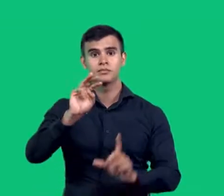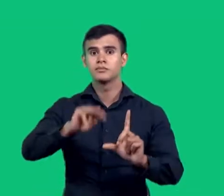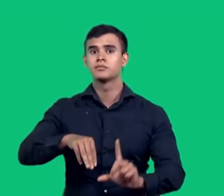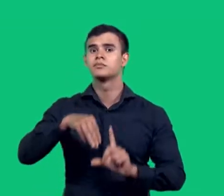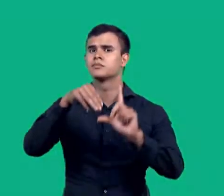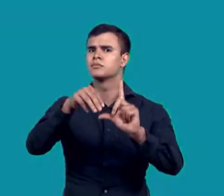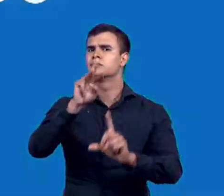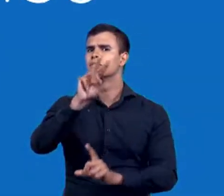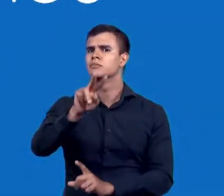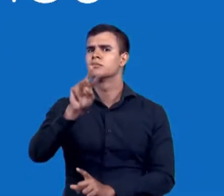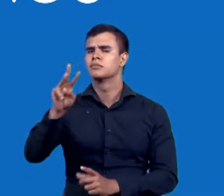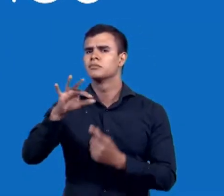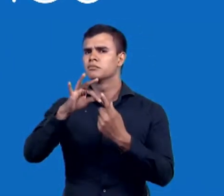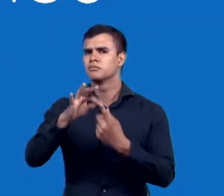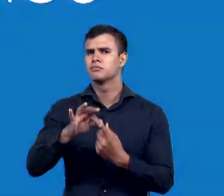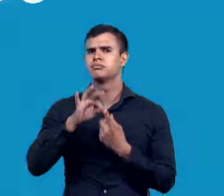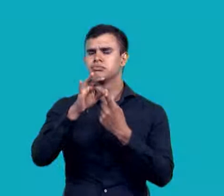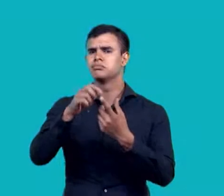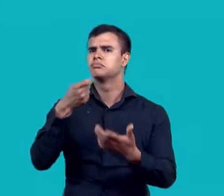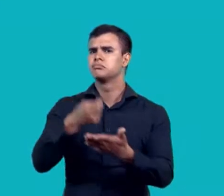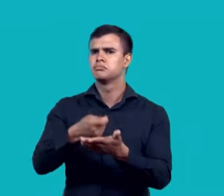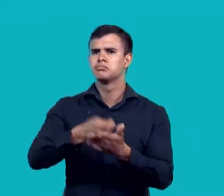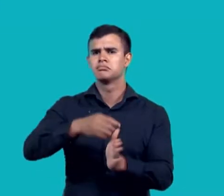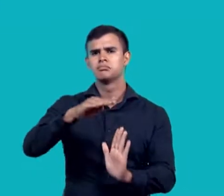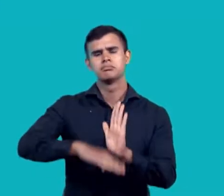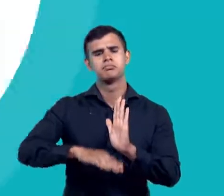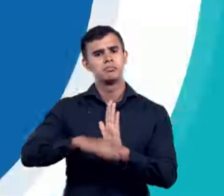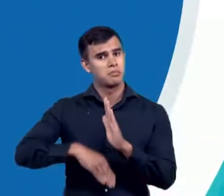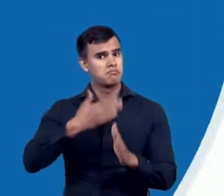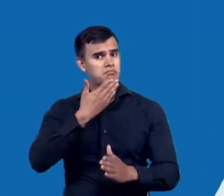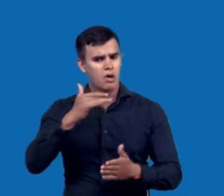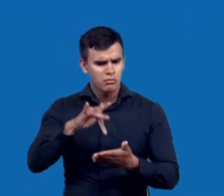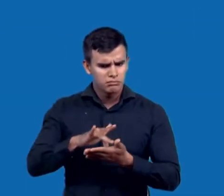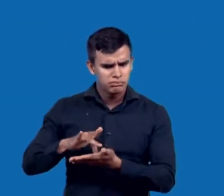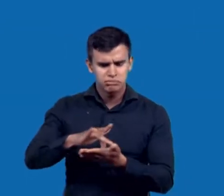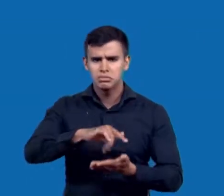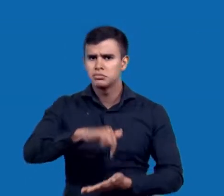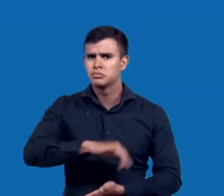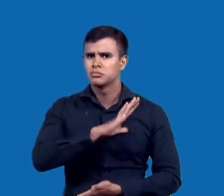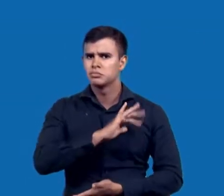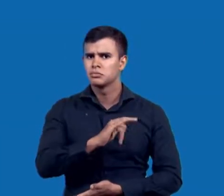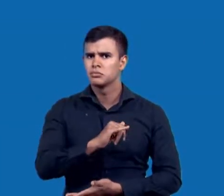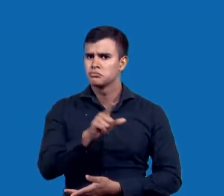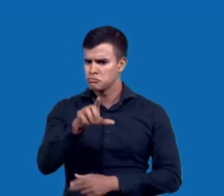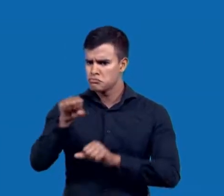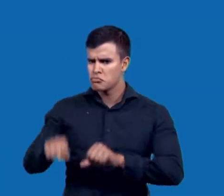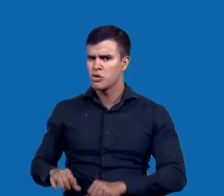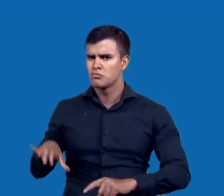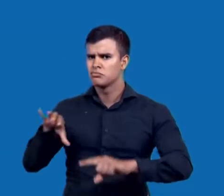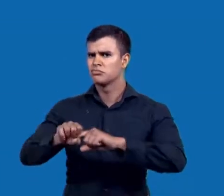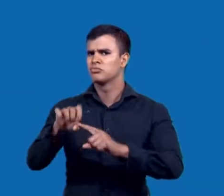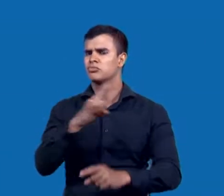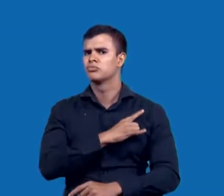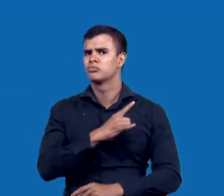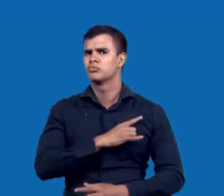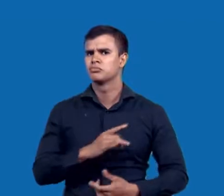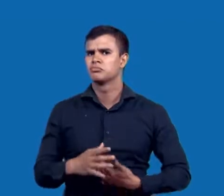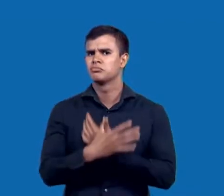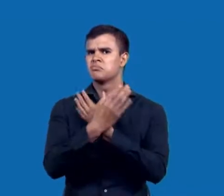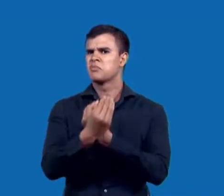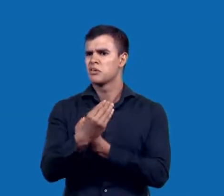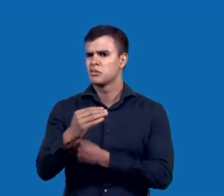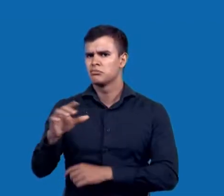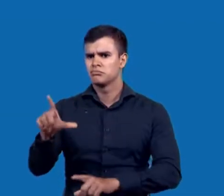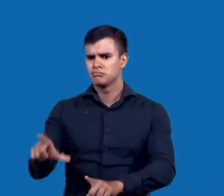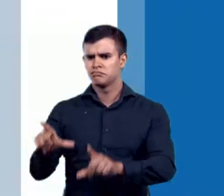Nueve maestrías, 23 especializaciones, matrículas económicas y la mejor ubicación de la ciudad hacen de la Universidad Santiago de Cali la mejor opción para ser un